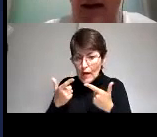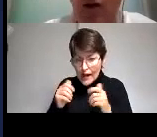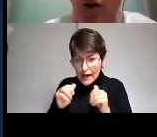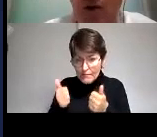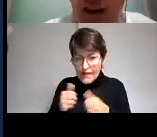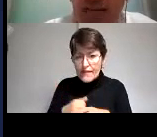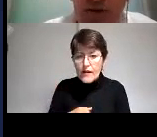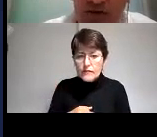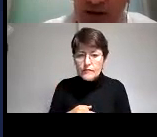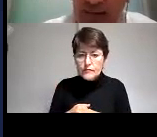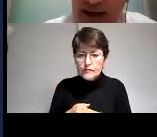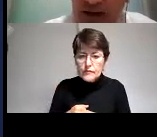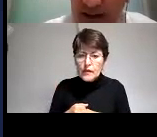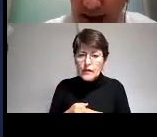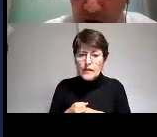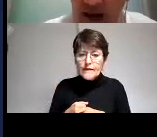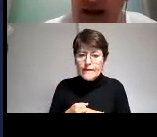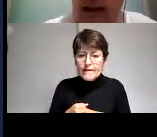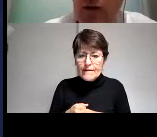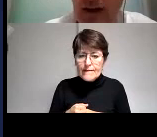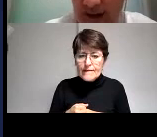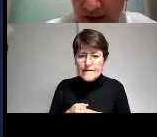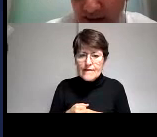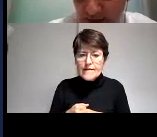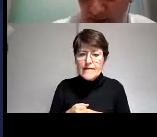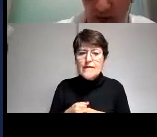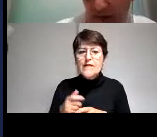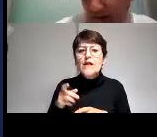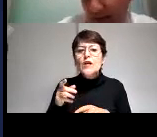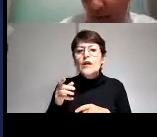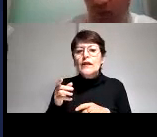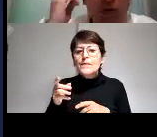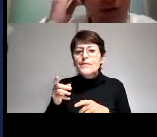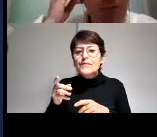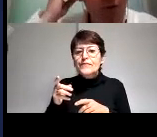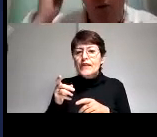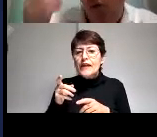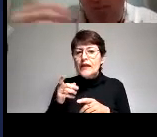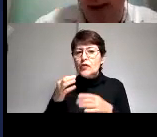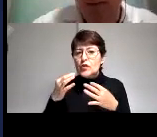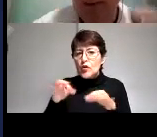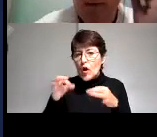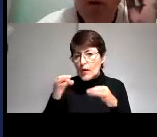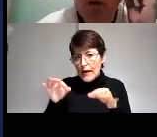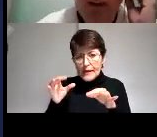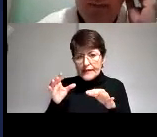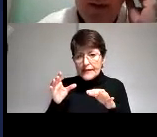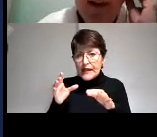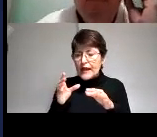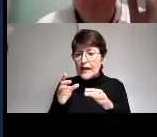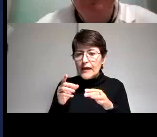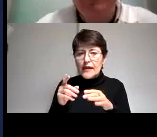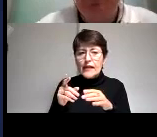pasteurización, como cualquier proceso de aplicación de calor durante, sea en poco tiempo o más incluso si es